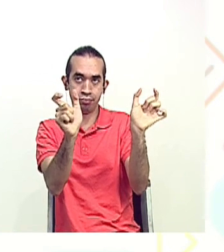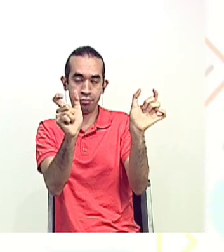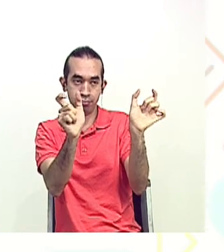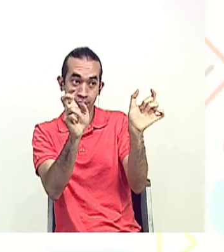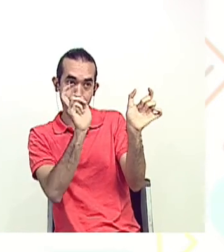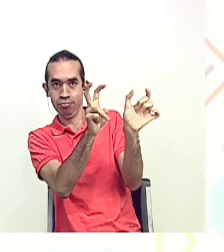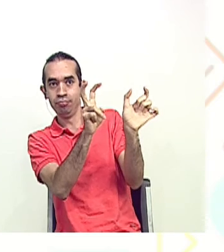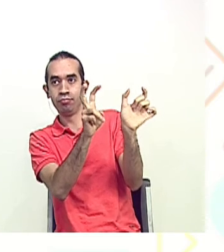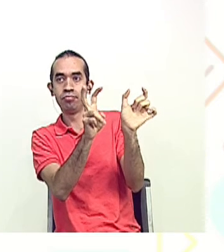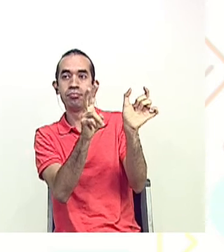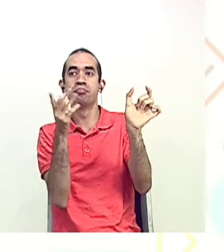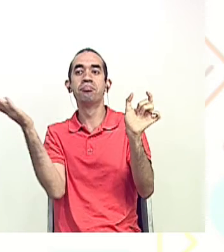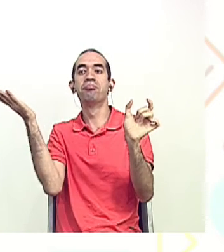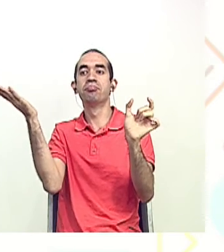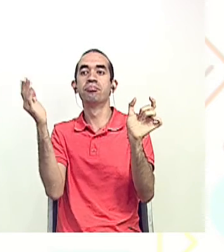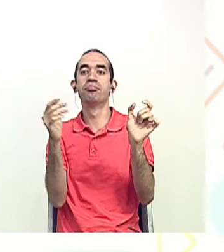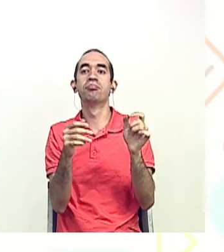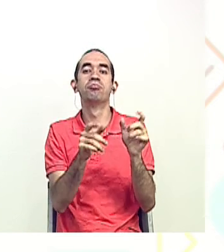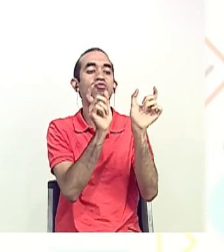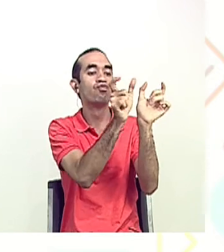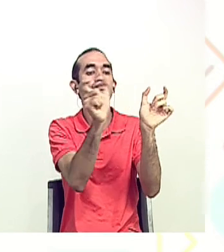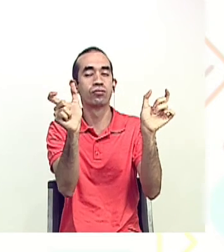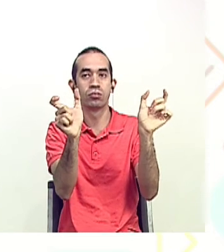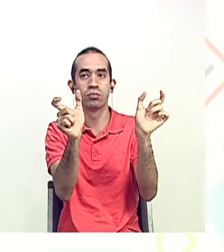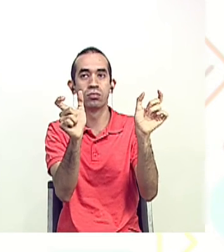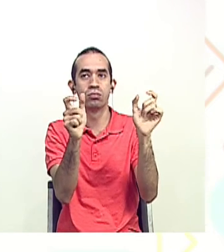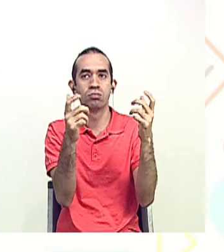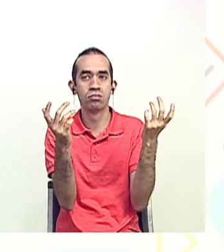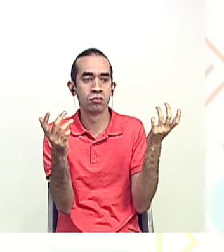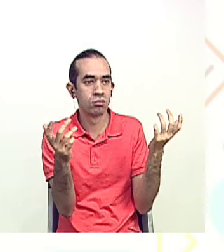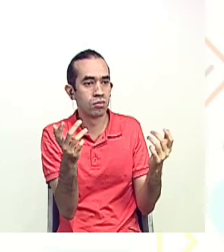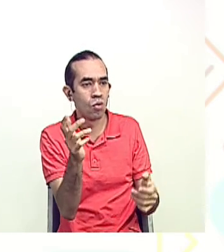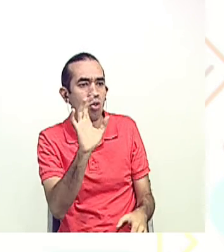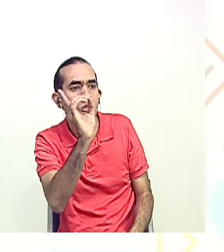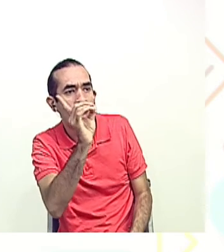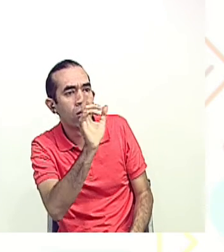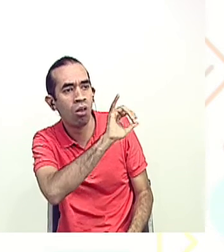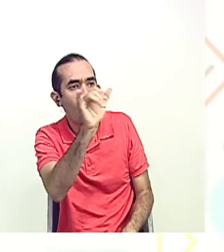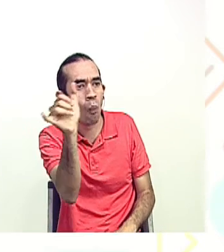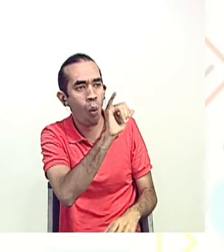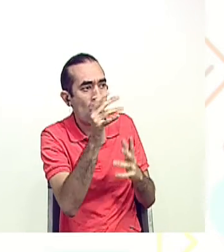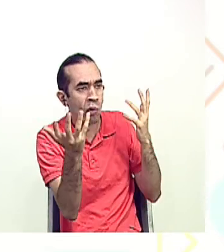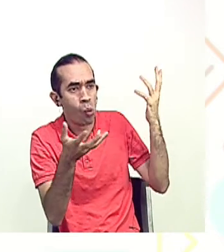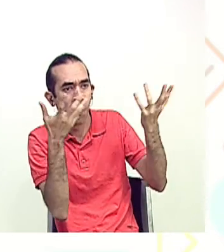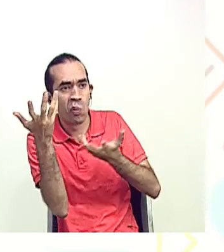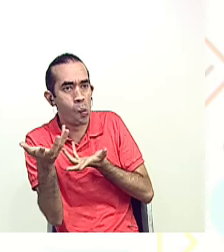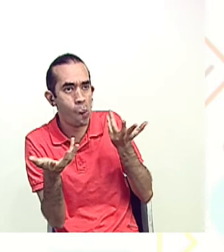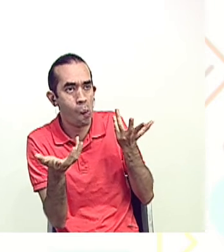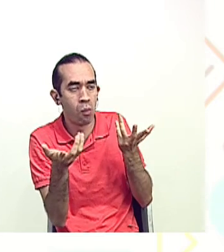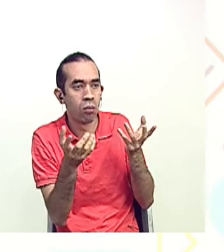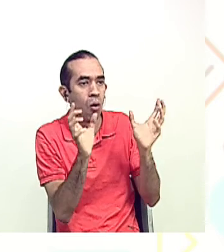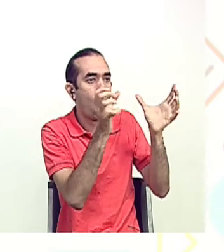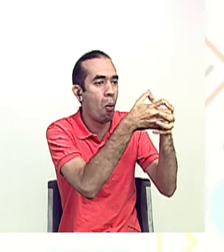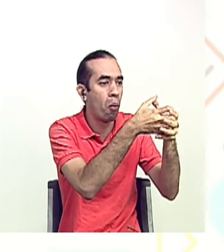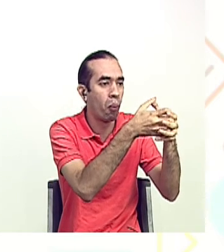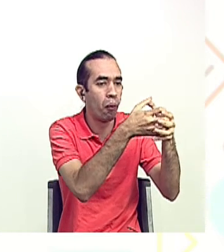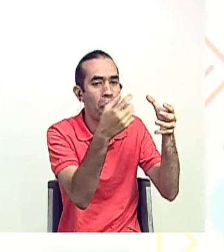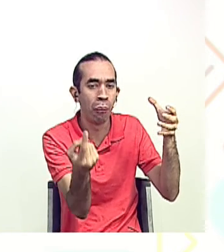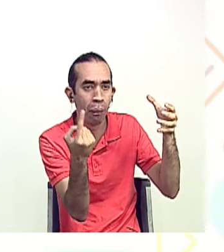pantalla, observamos 3 términos que no tienen en factor común y tampoco se pueden